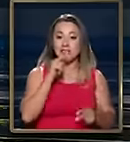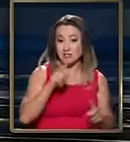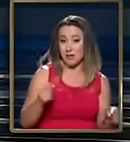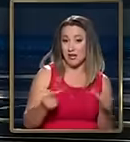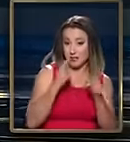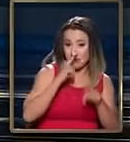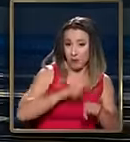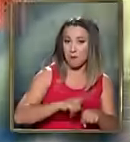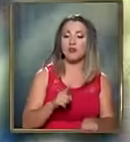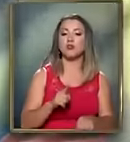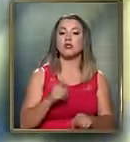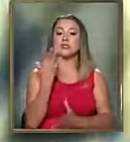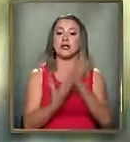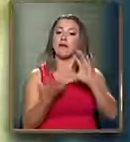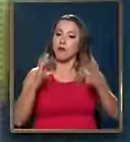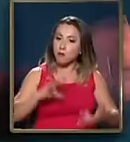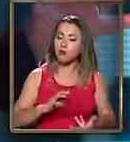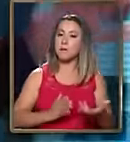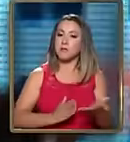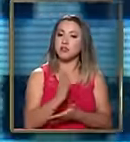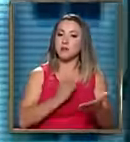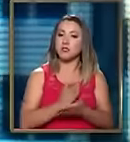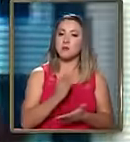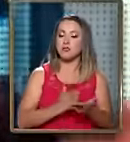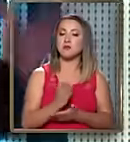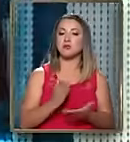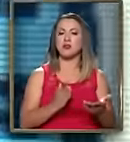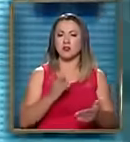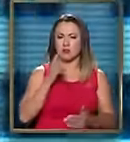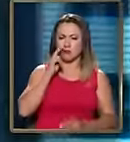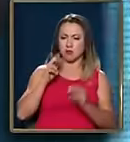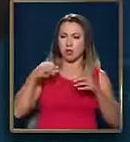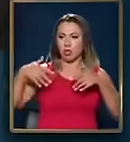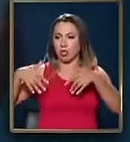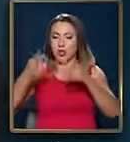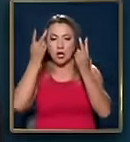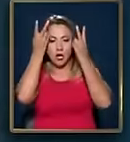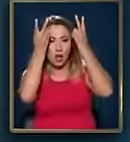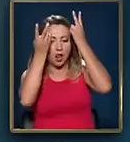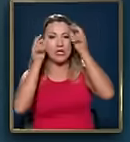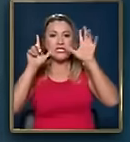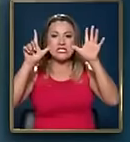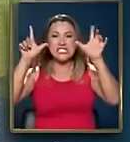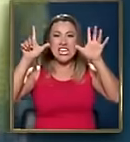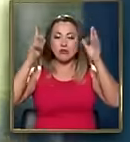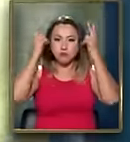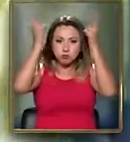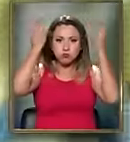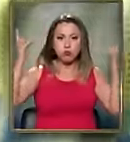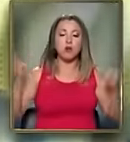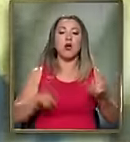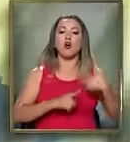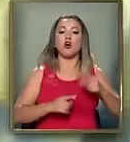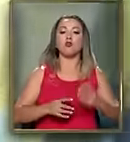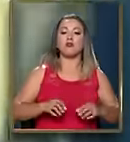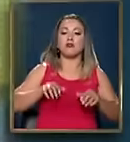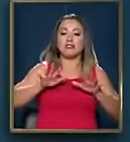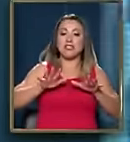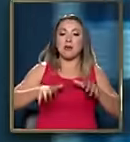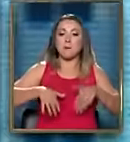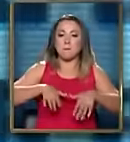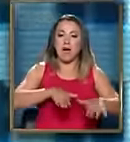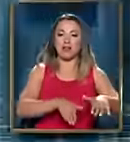ese momento, se venía el fin del mundo y empezaron a aparecer seres muy extraños: conejos con 7 orejas, terneros con 10 patas. Una vez en el